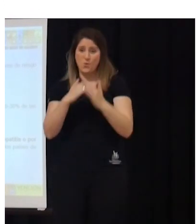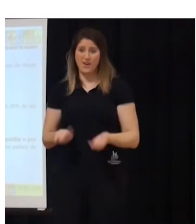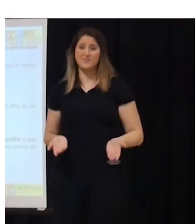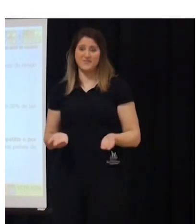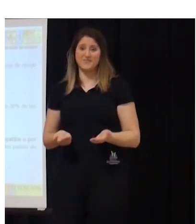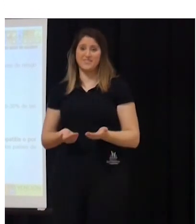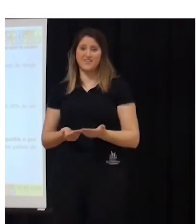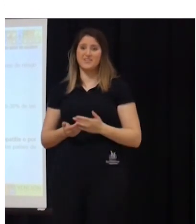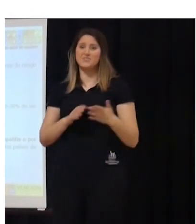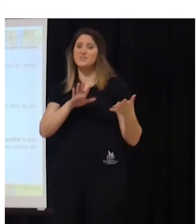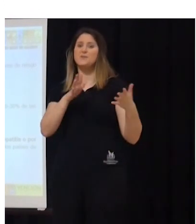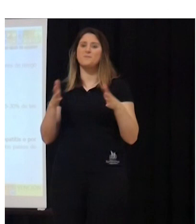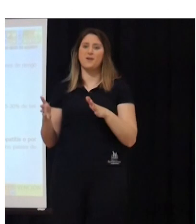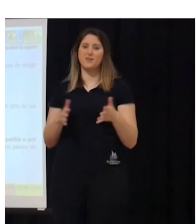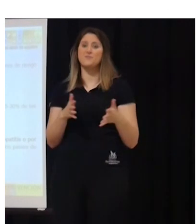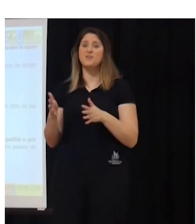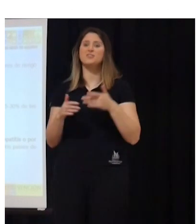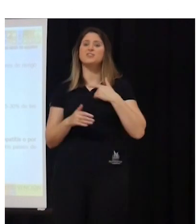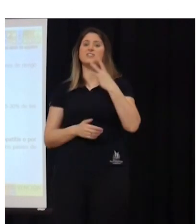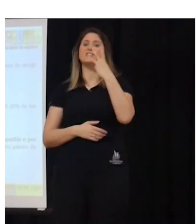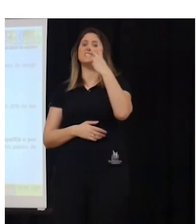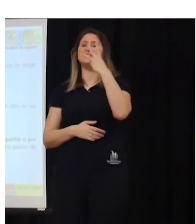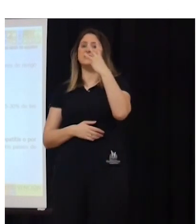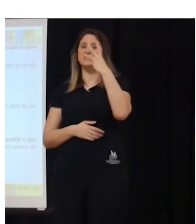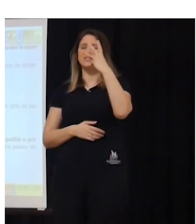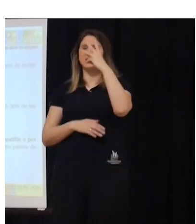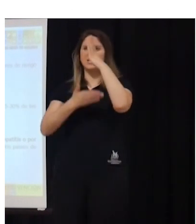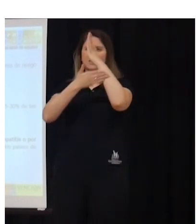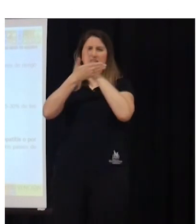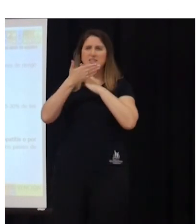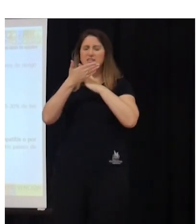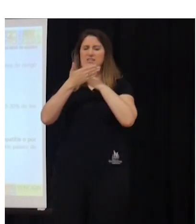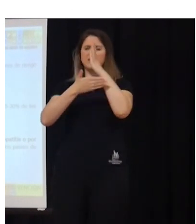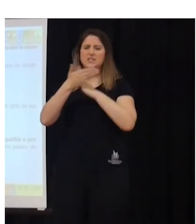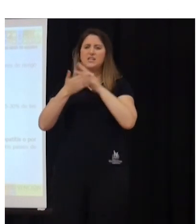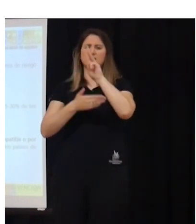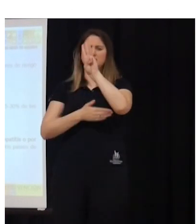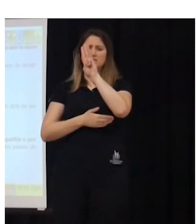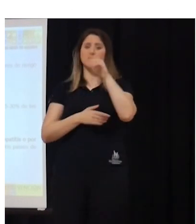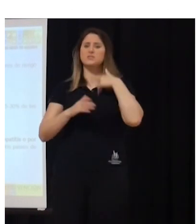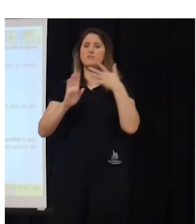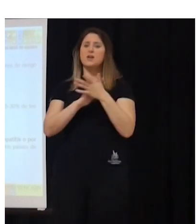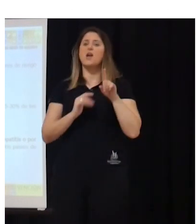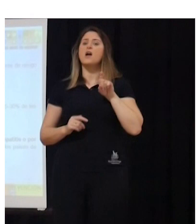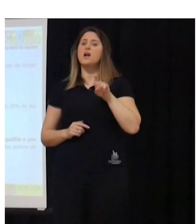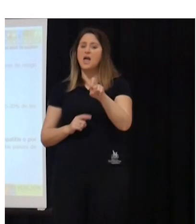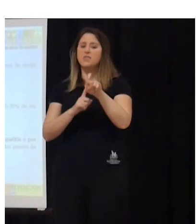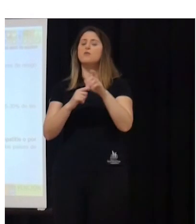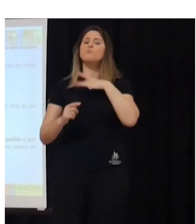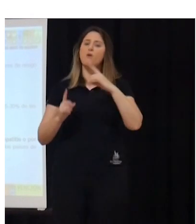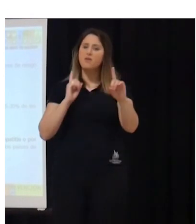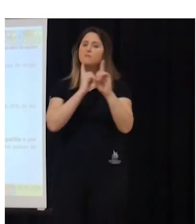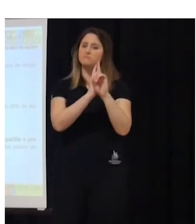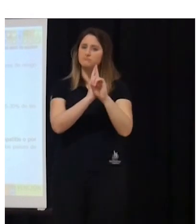aproximadamente un tercio de los cánceres tienen una causa potencialmente prevenible. Existen muy